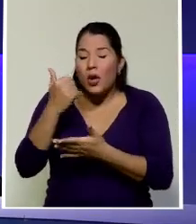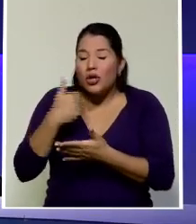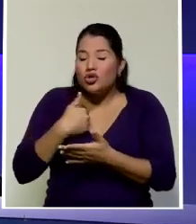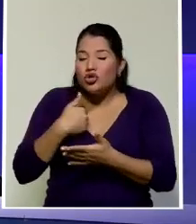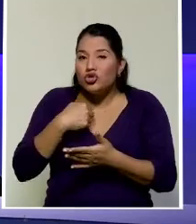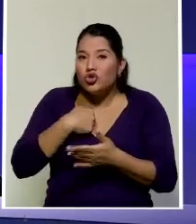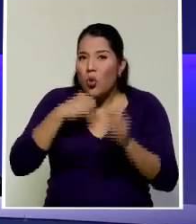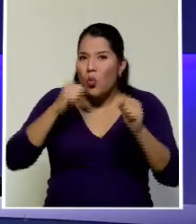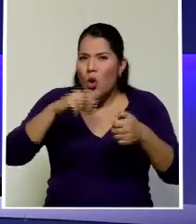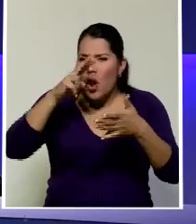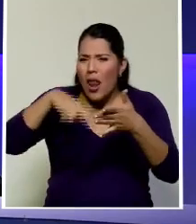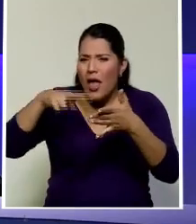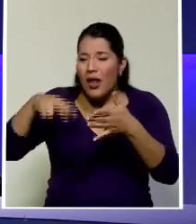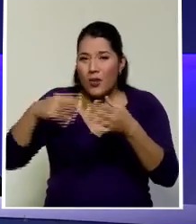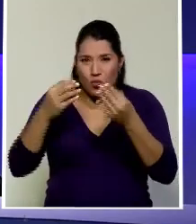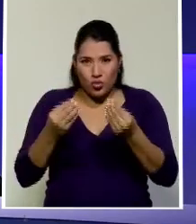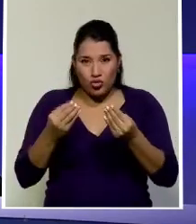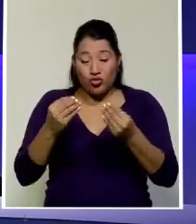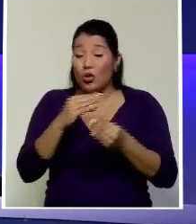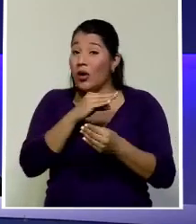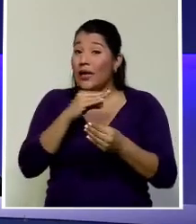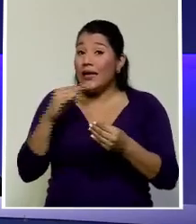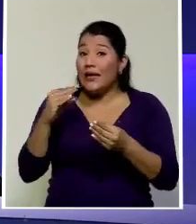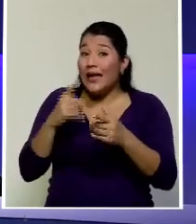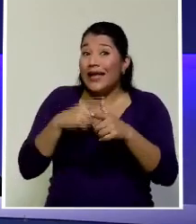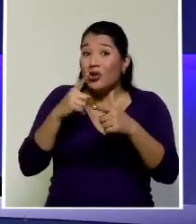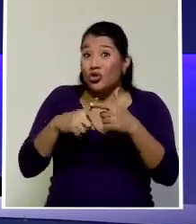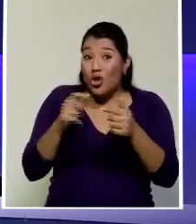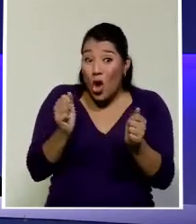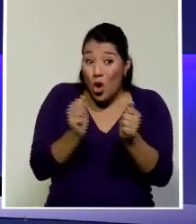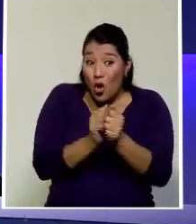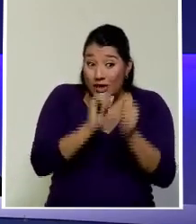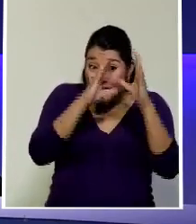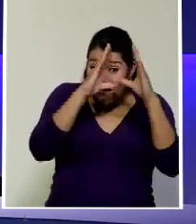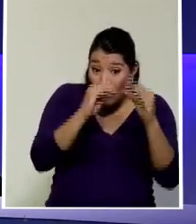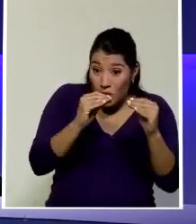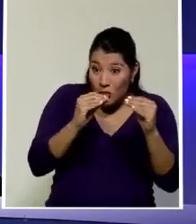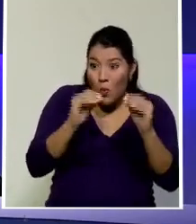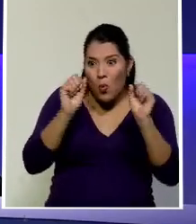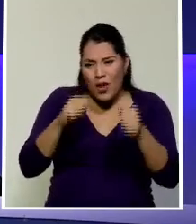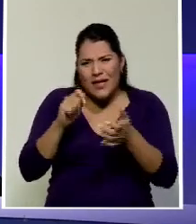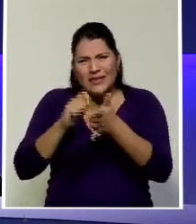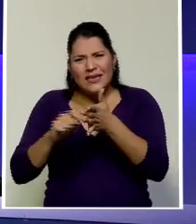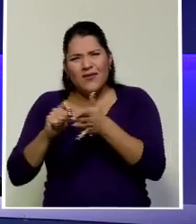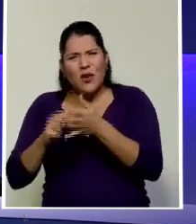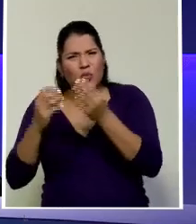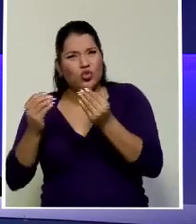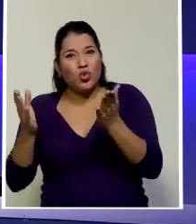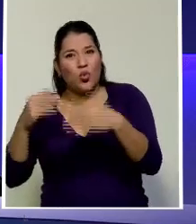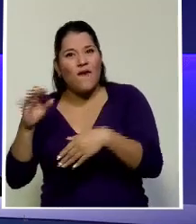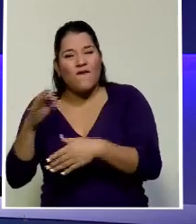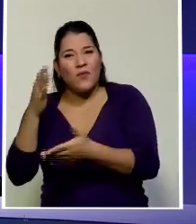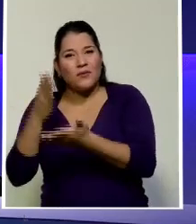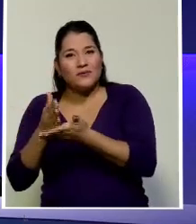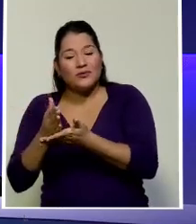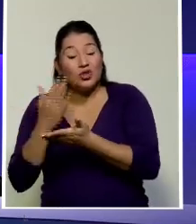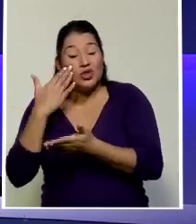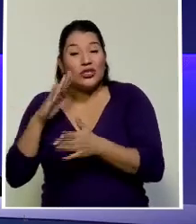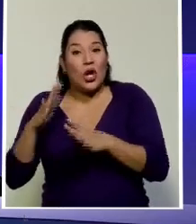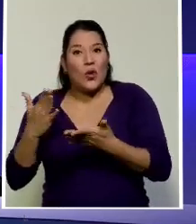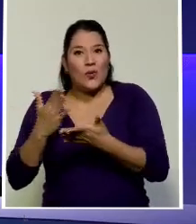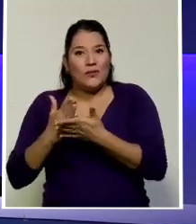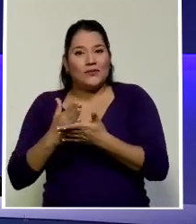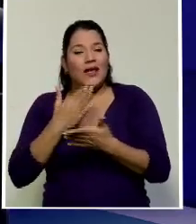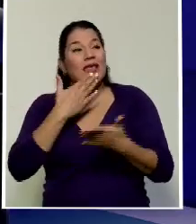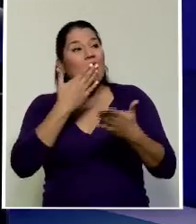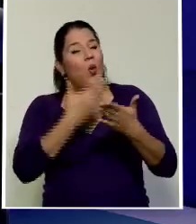leer, que el material que uno puede idear a partir de él no se acaba, o sea, yo no veo forma de detenerme además, ¿verdad? Qué bueno